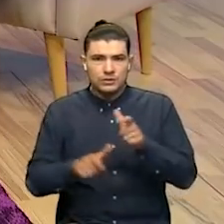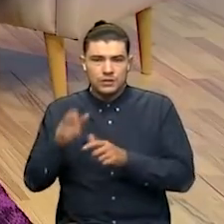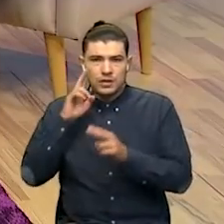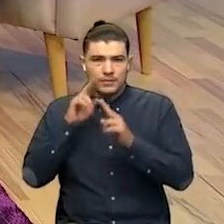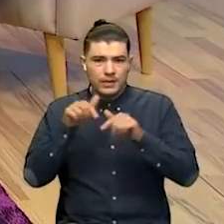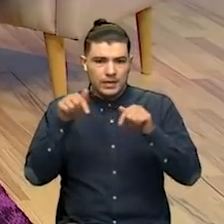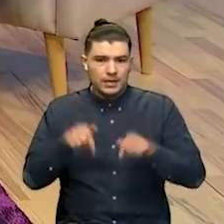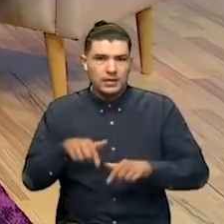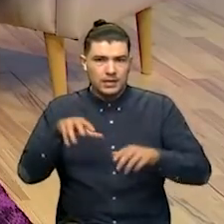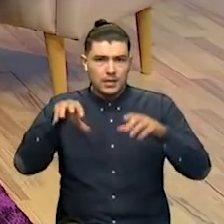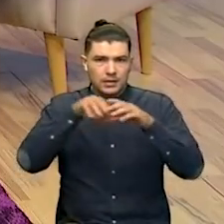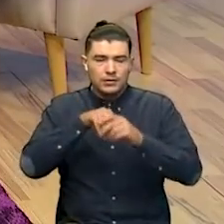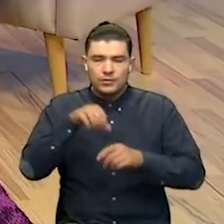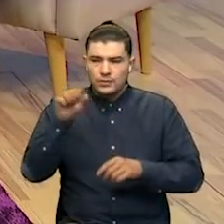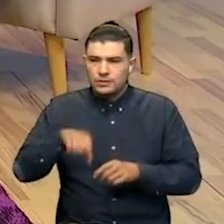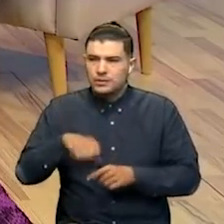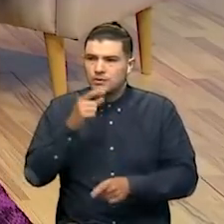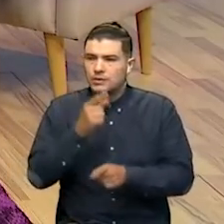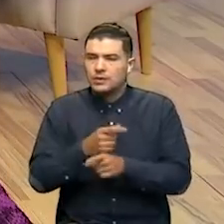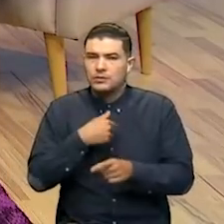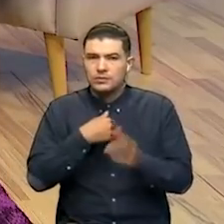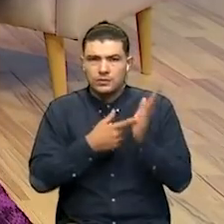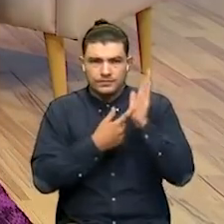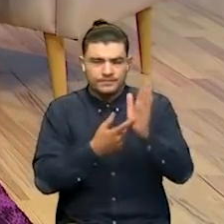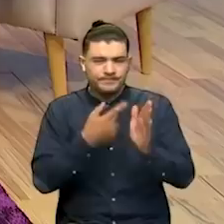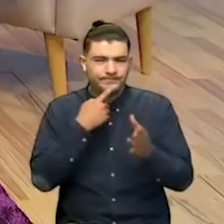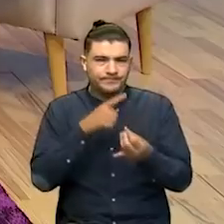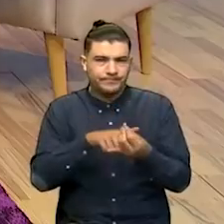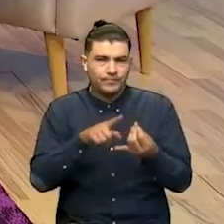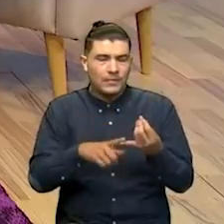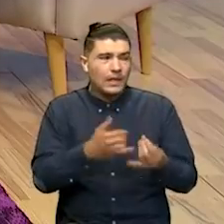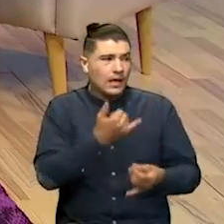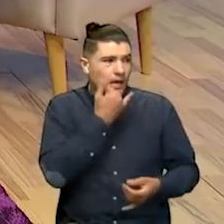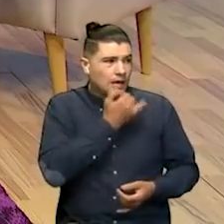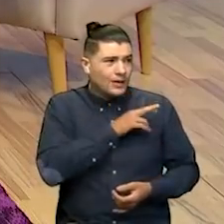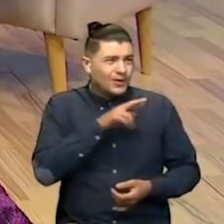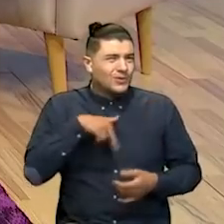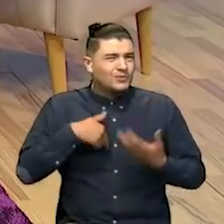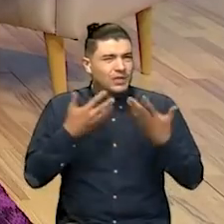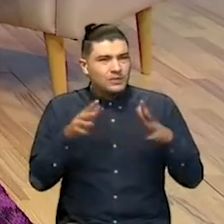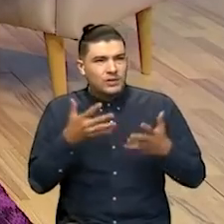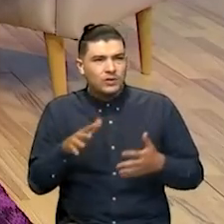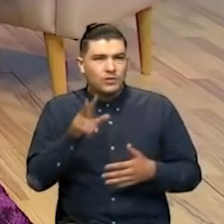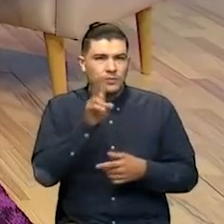de Tron. Muchas gracias. Y tengo el caso este, resulta que nosotros somos casi como